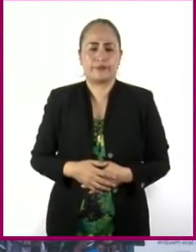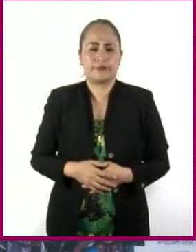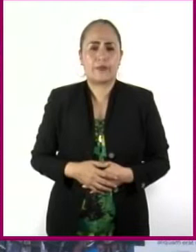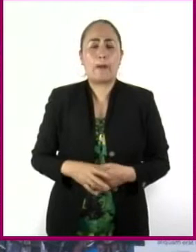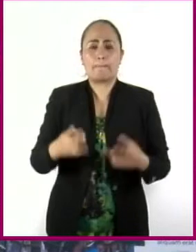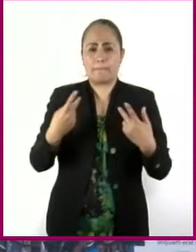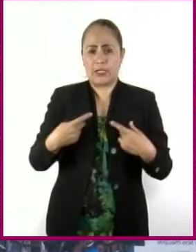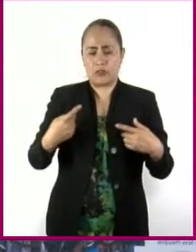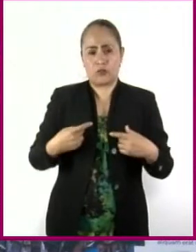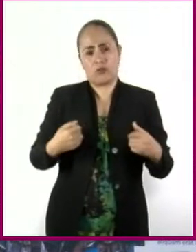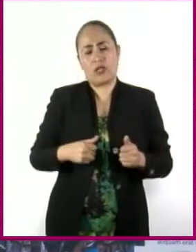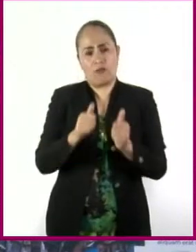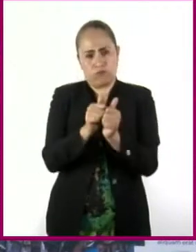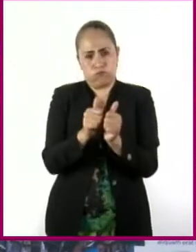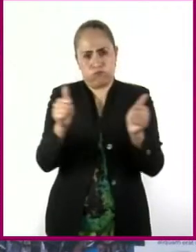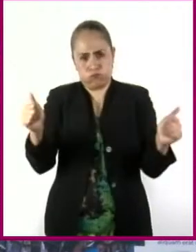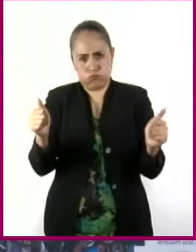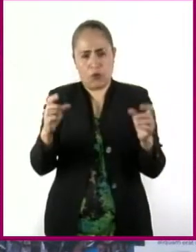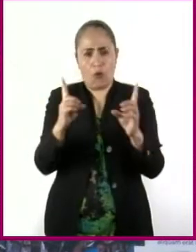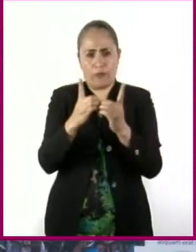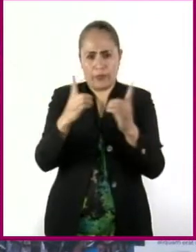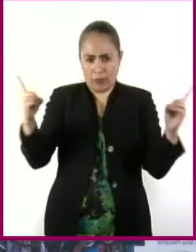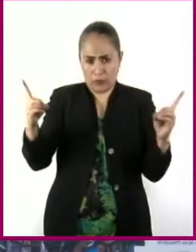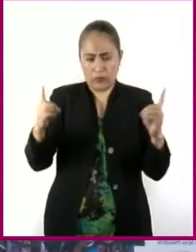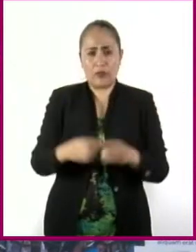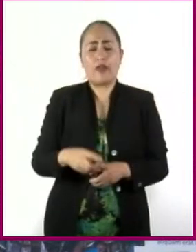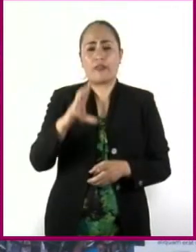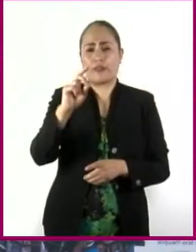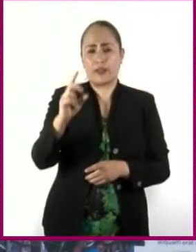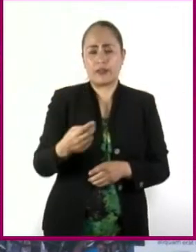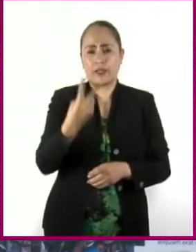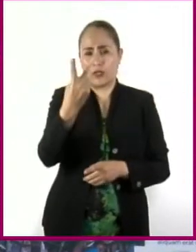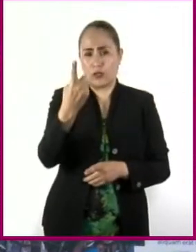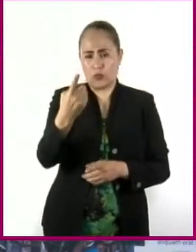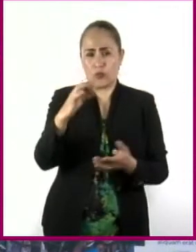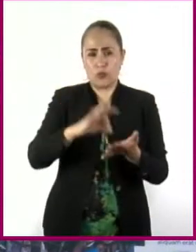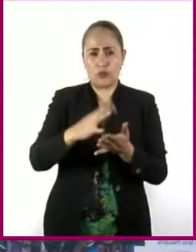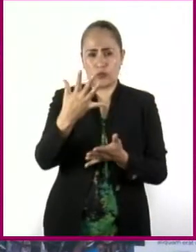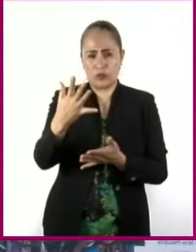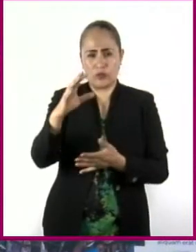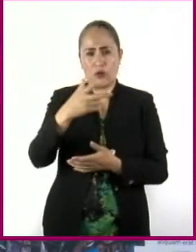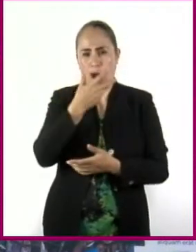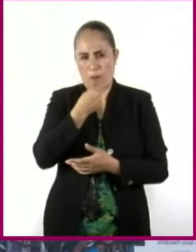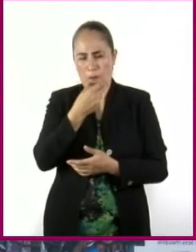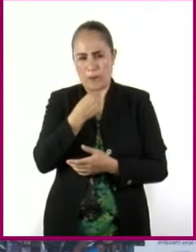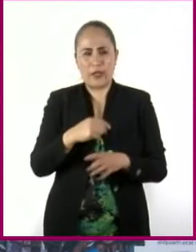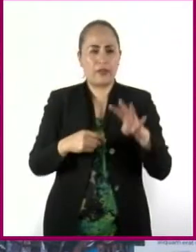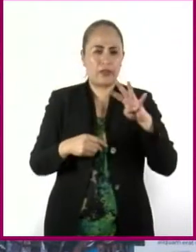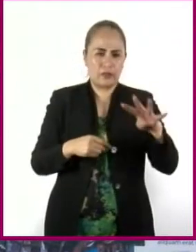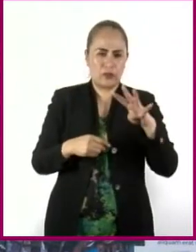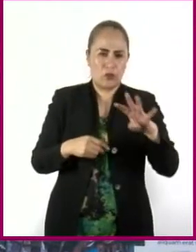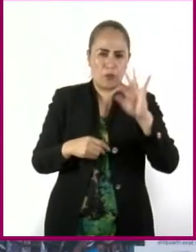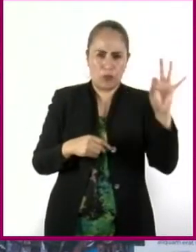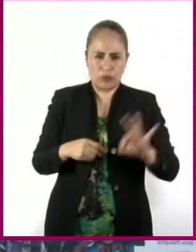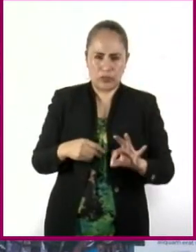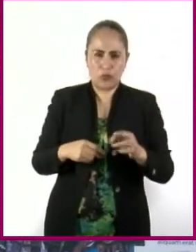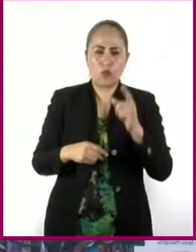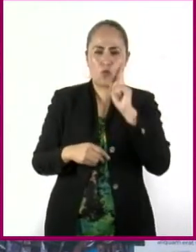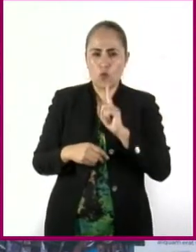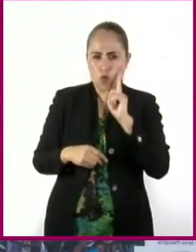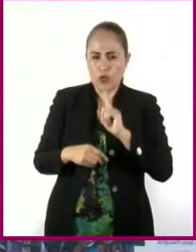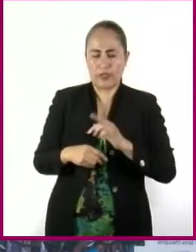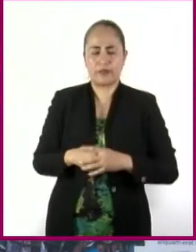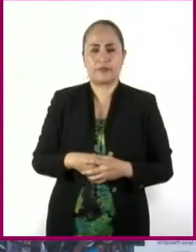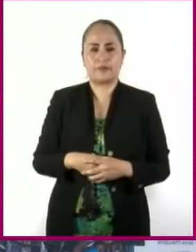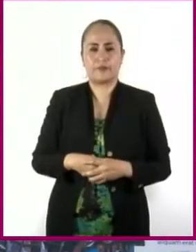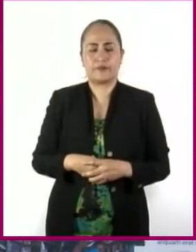personas separadas o divorciadas, el 31.5% son hombres y el 19% mujeres, mientras que